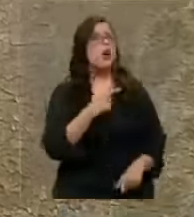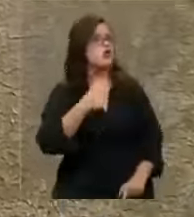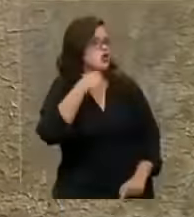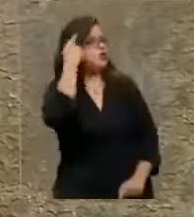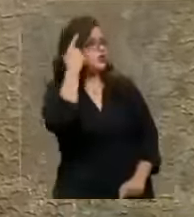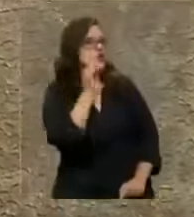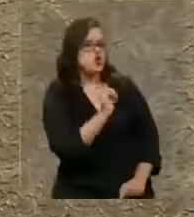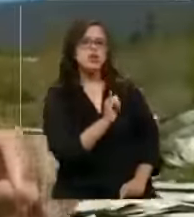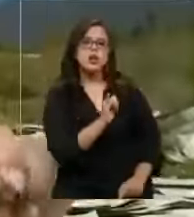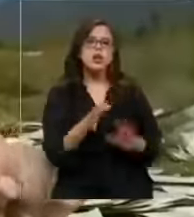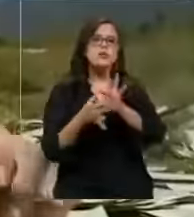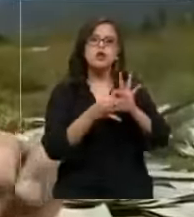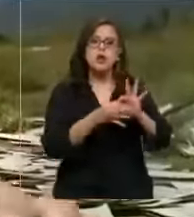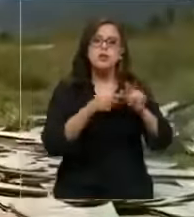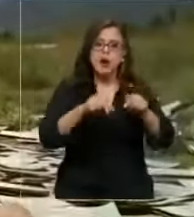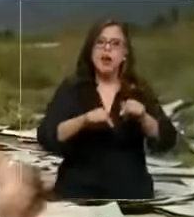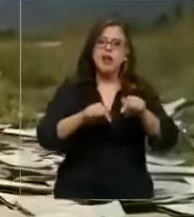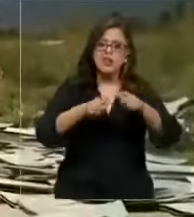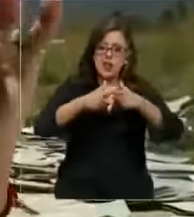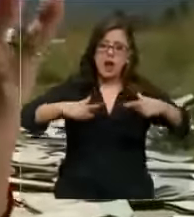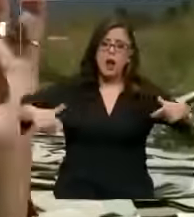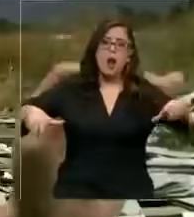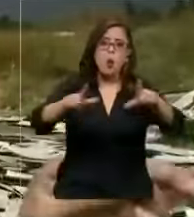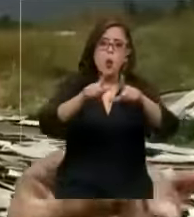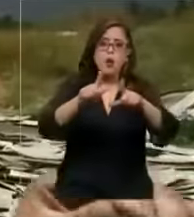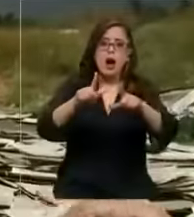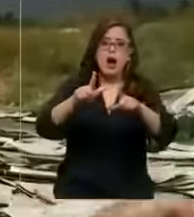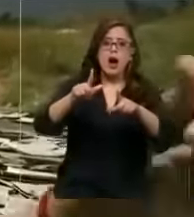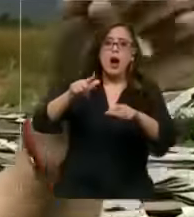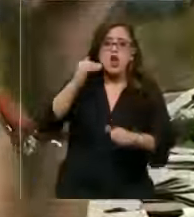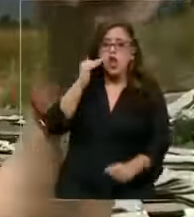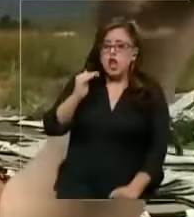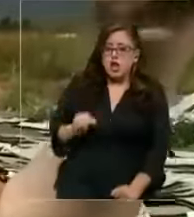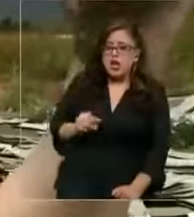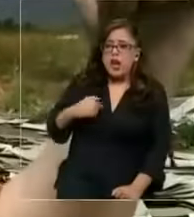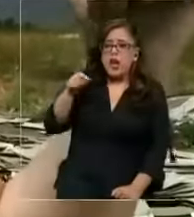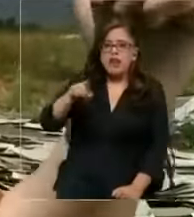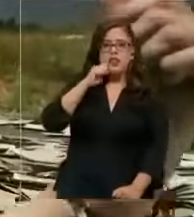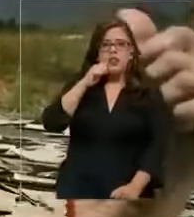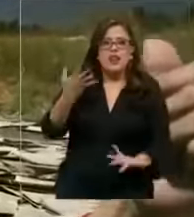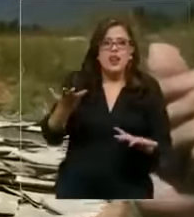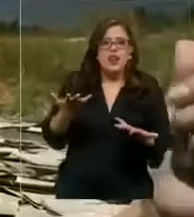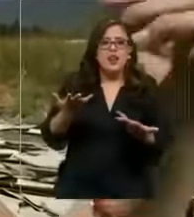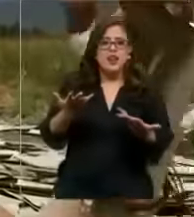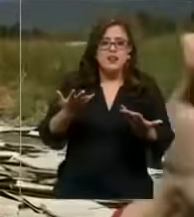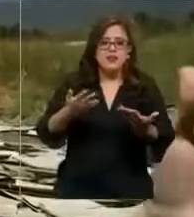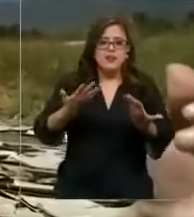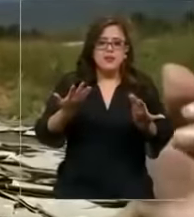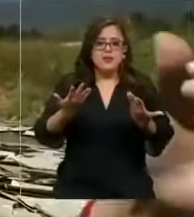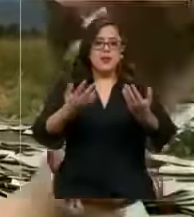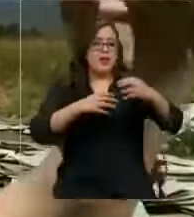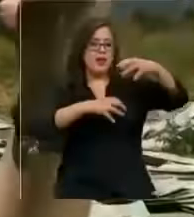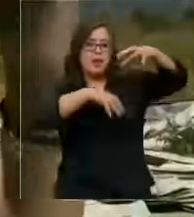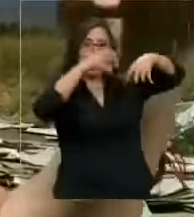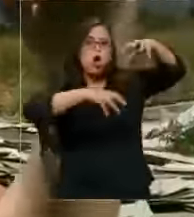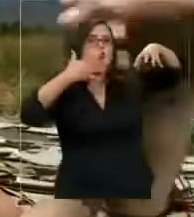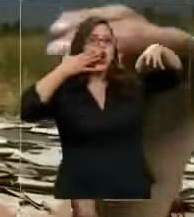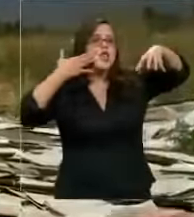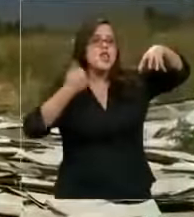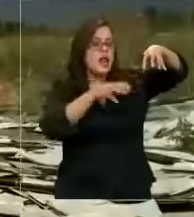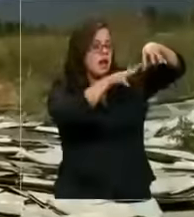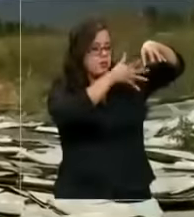porque esta laguna, desde que yo tengo conciencia, desde que yo sé, esta se alimenta de las aguas naturales, de la cordillera, por